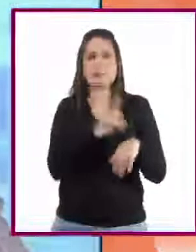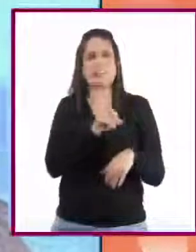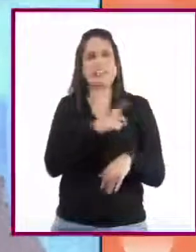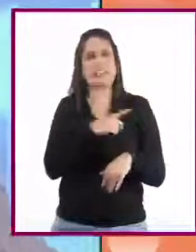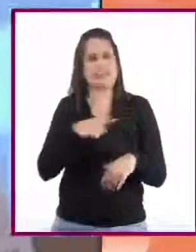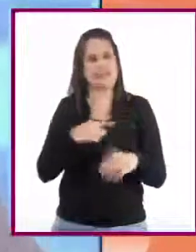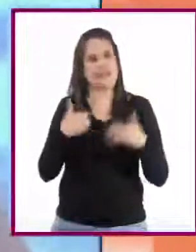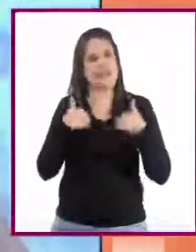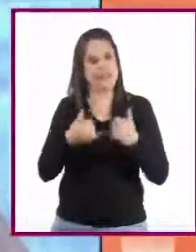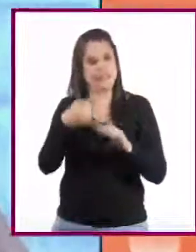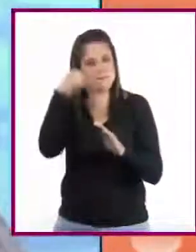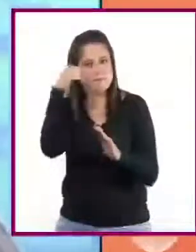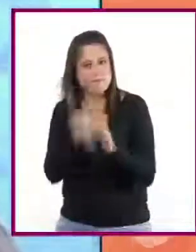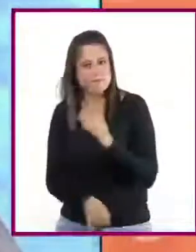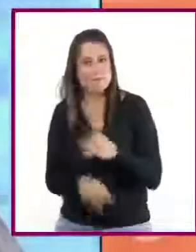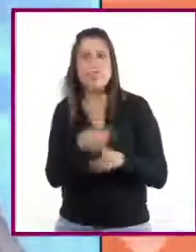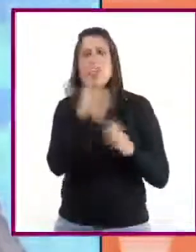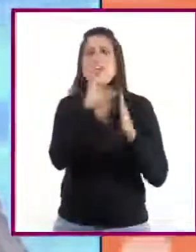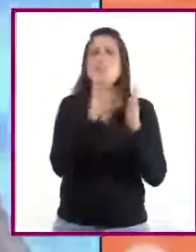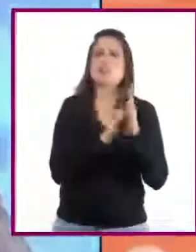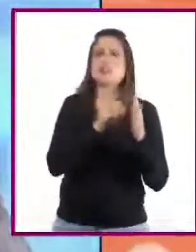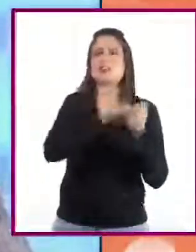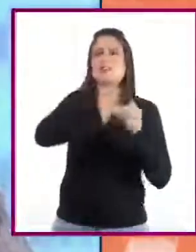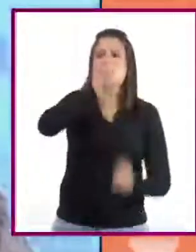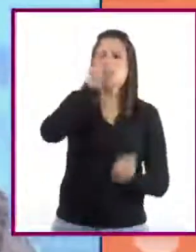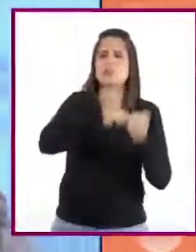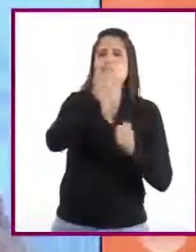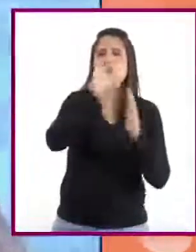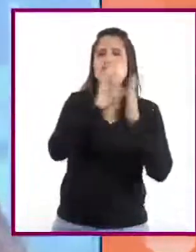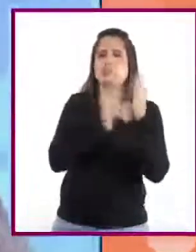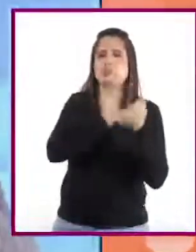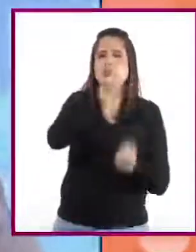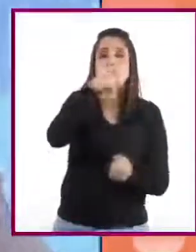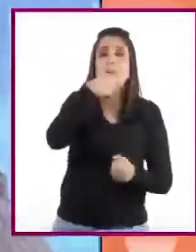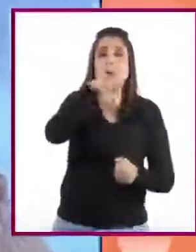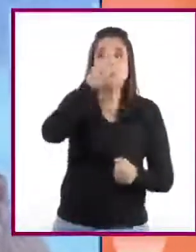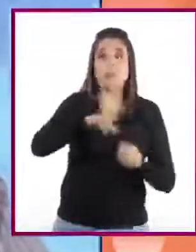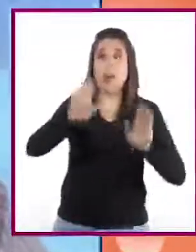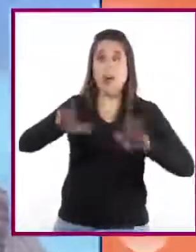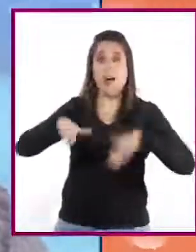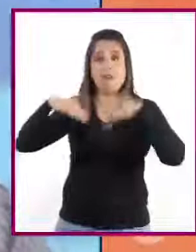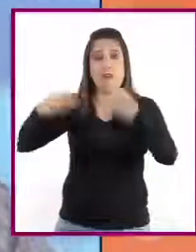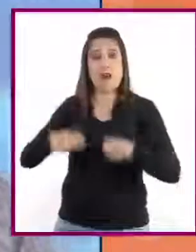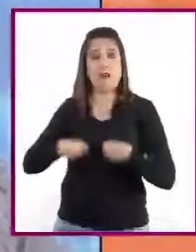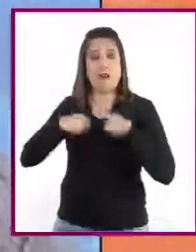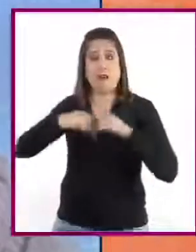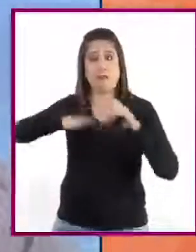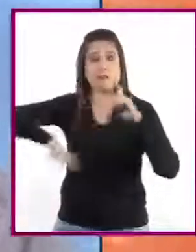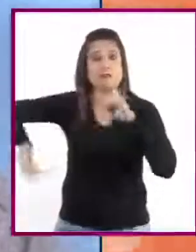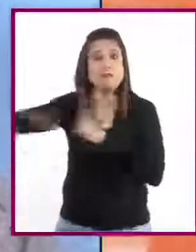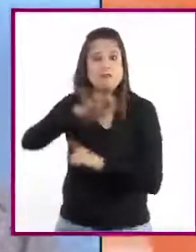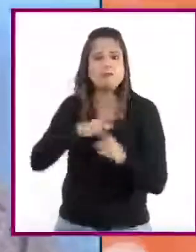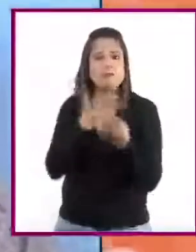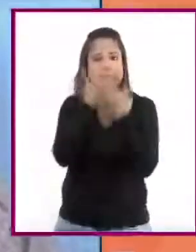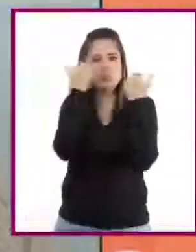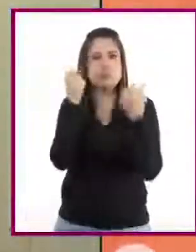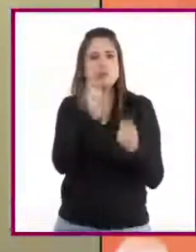dicen la Constitución, la Suprema Ley. Pero cuando ya te lo enfrentas en la calle, por decirlo así, no sabes qué